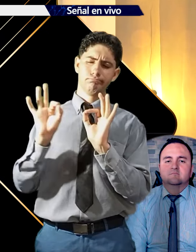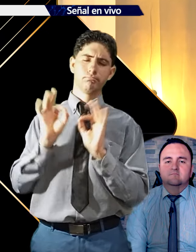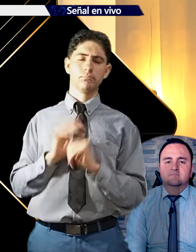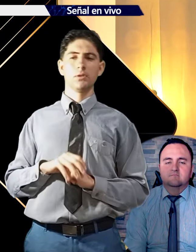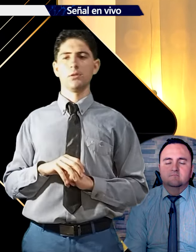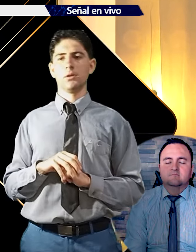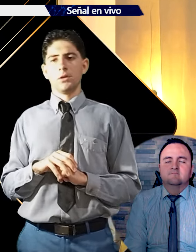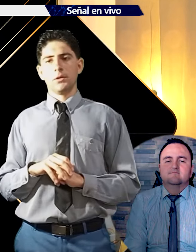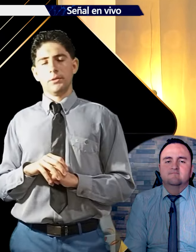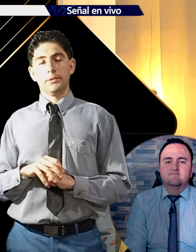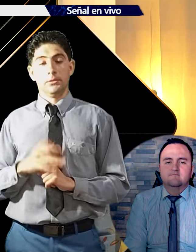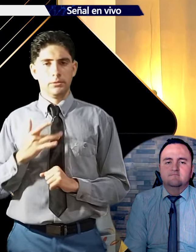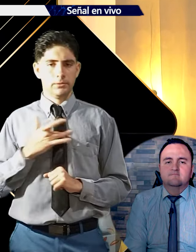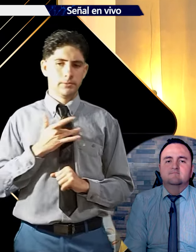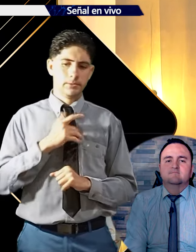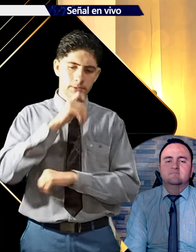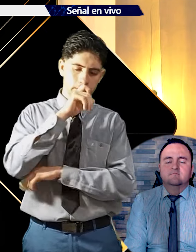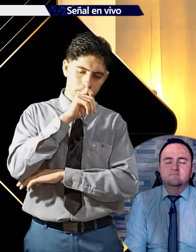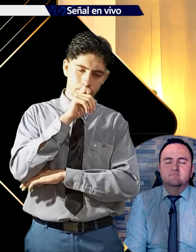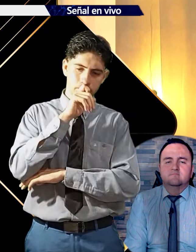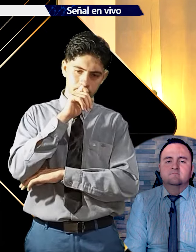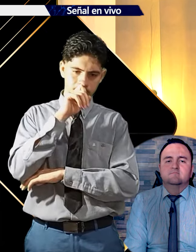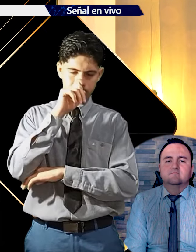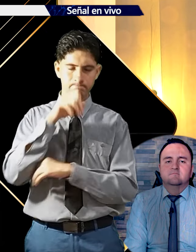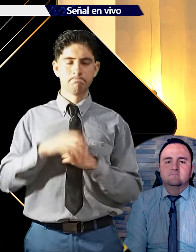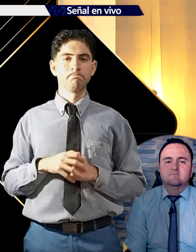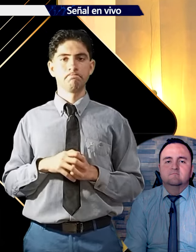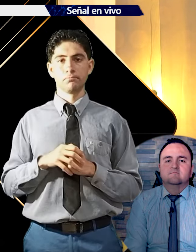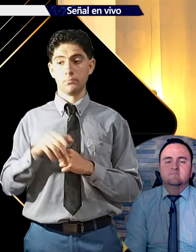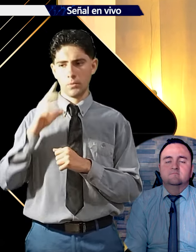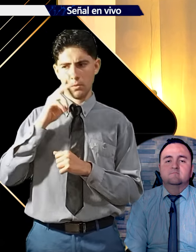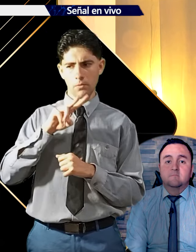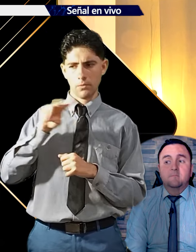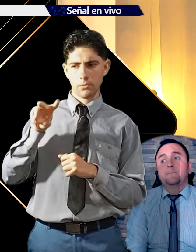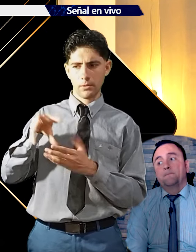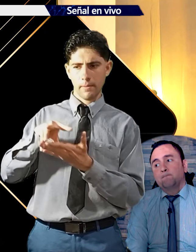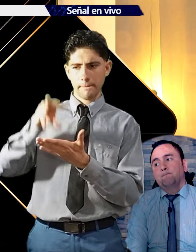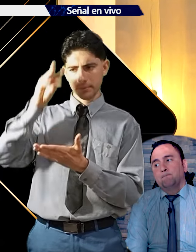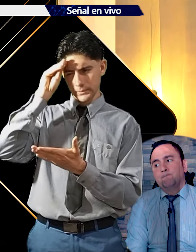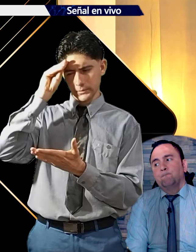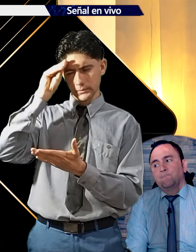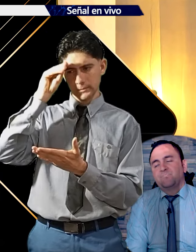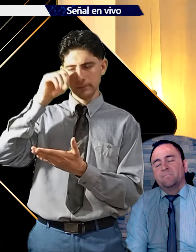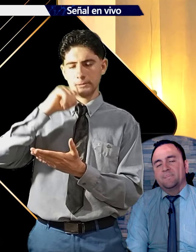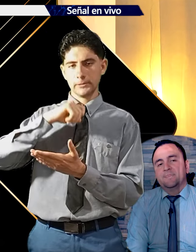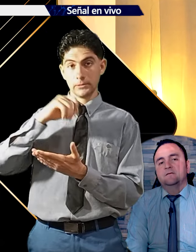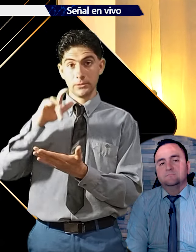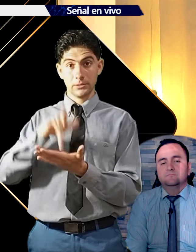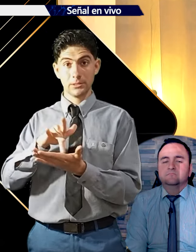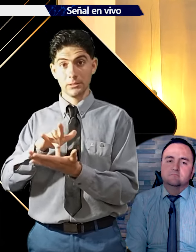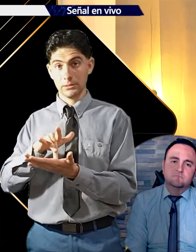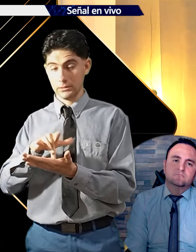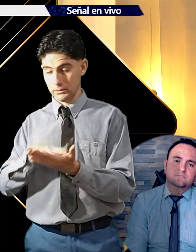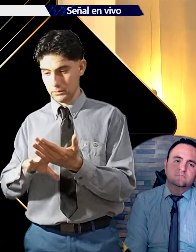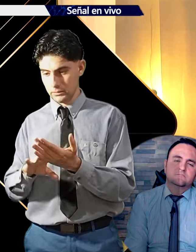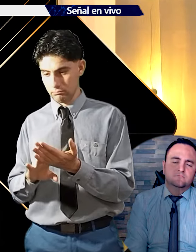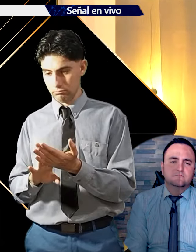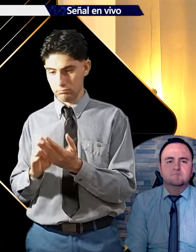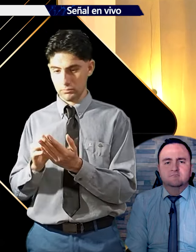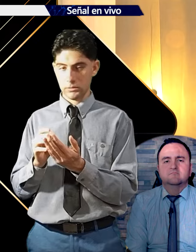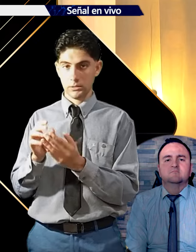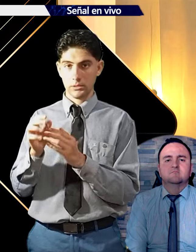vea que uno lo que aprende marca la vida de uno. Porque déjeme decirle que yo aprendí esto, yo aprendí que yo tenía